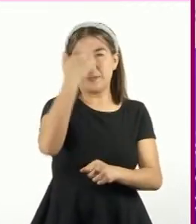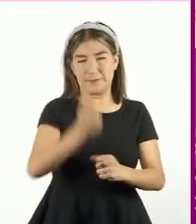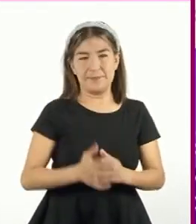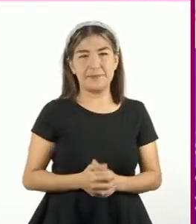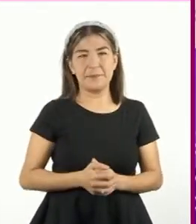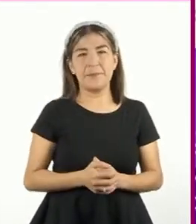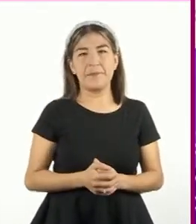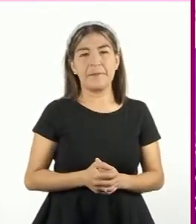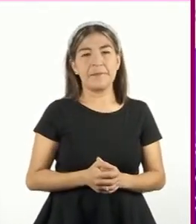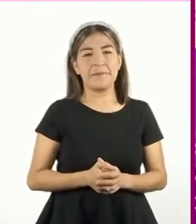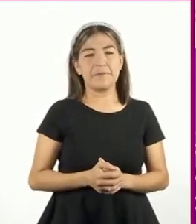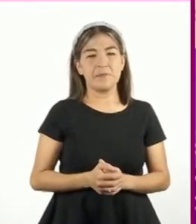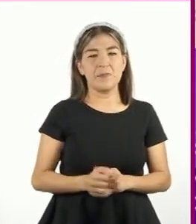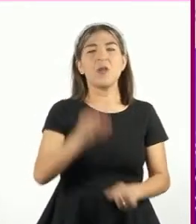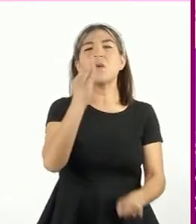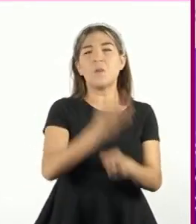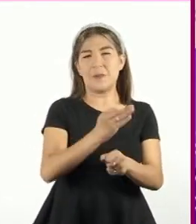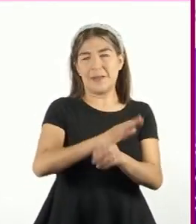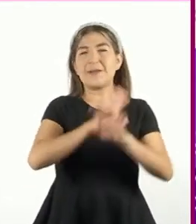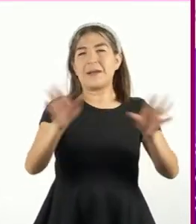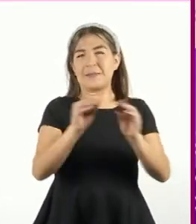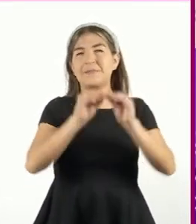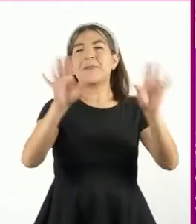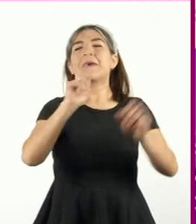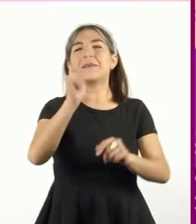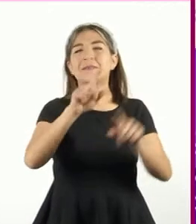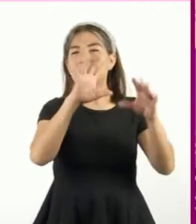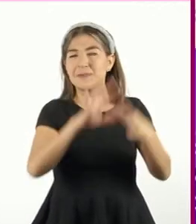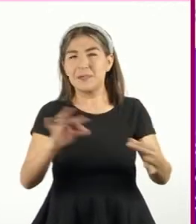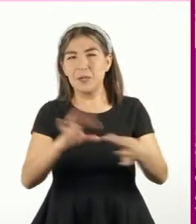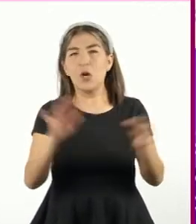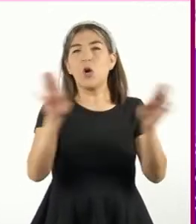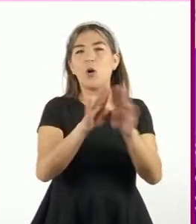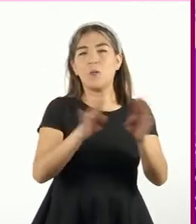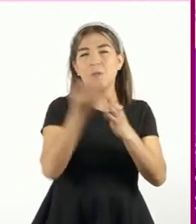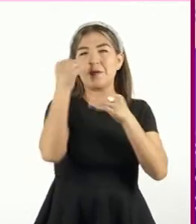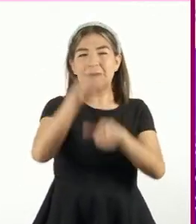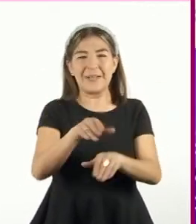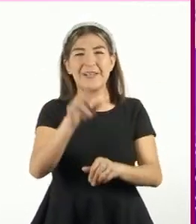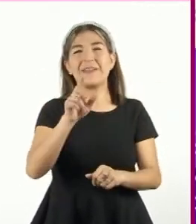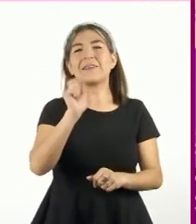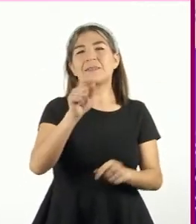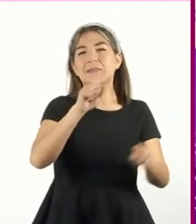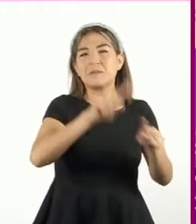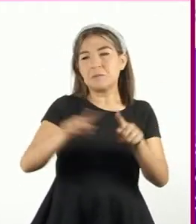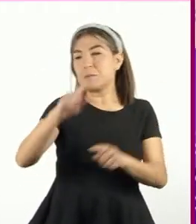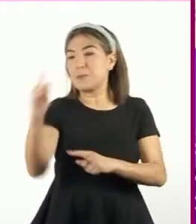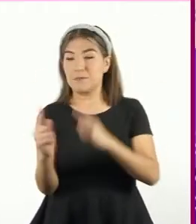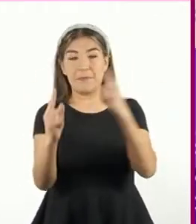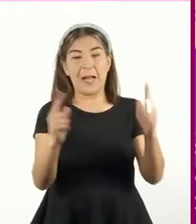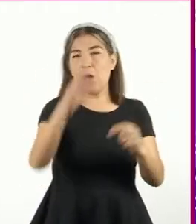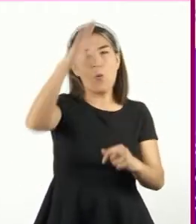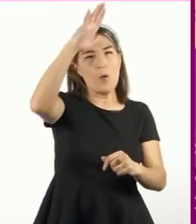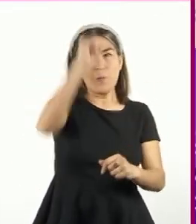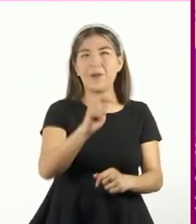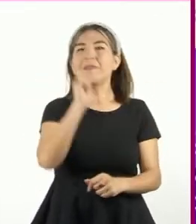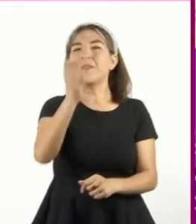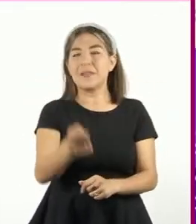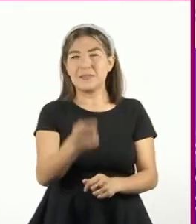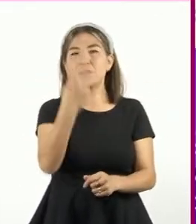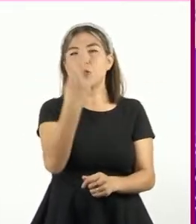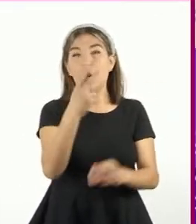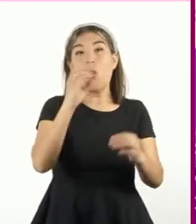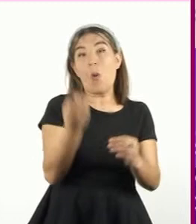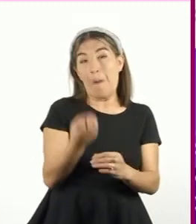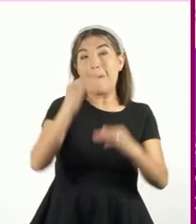ya tenemos claro que un conflicto es una situación de disputa o divergencia por la contraposición de dos